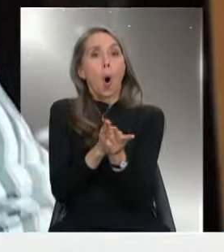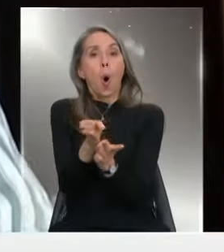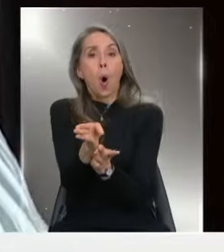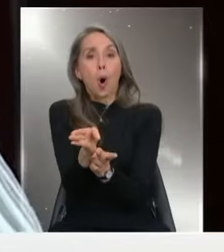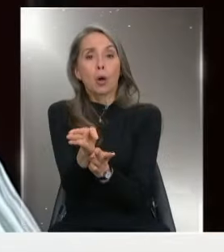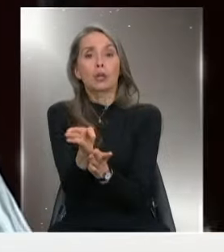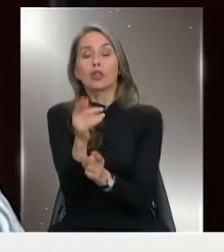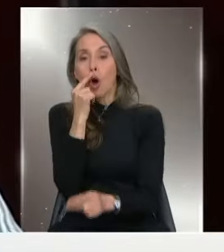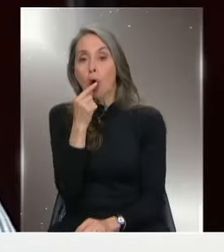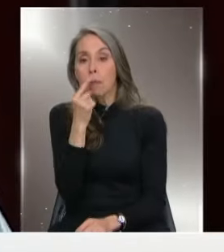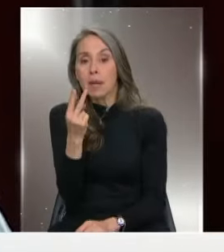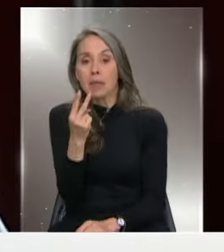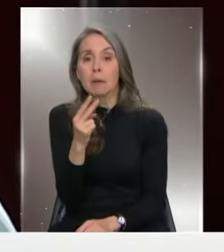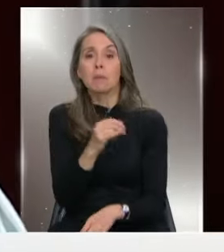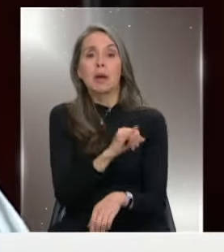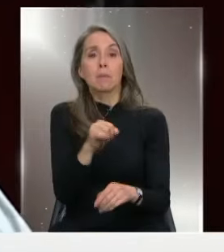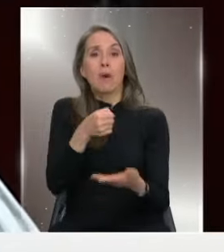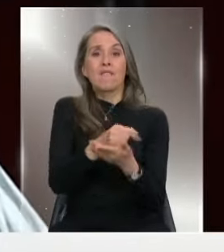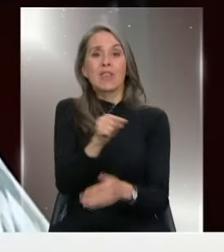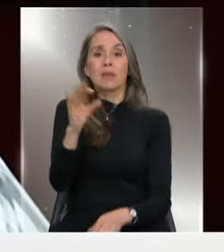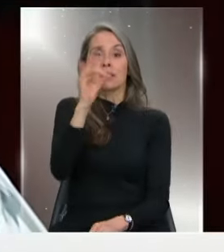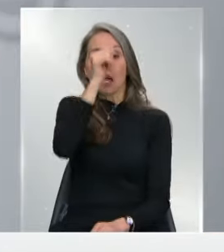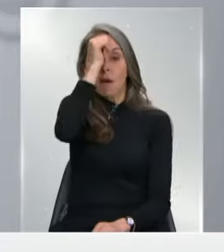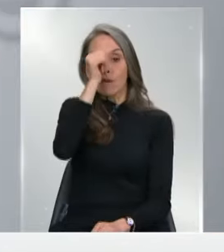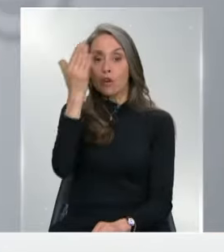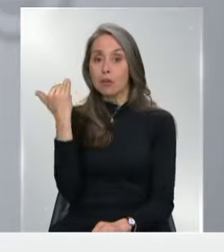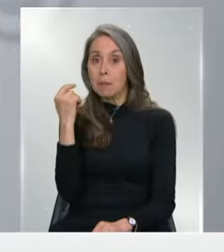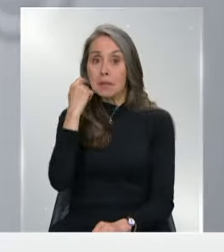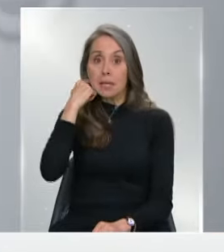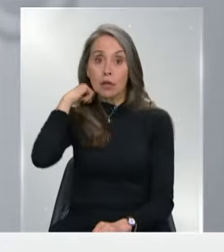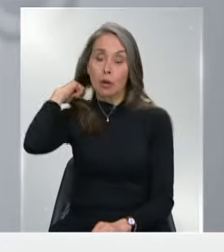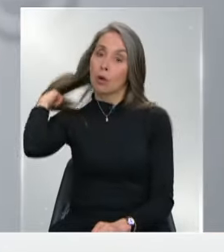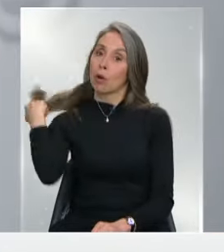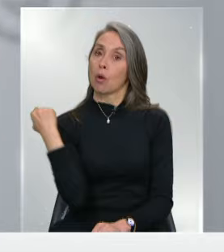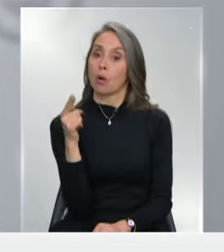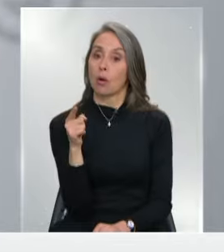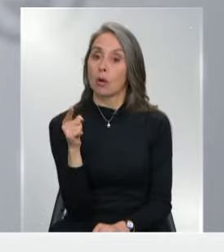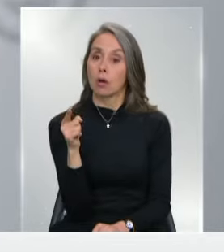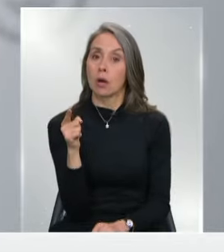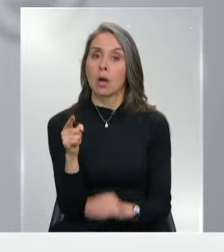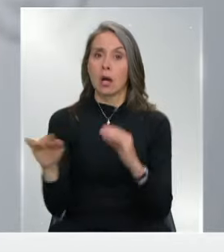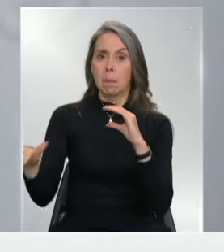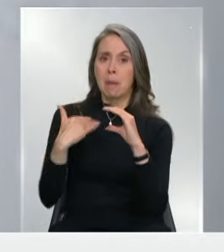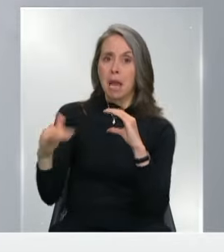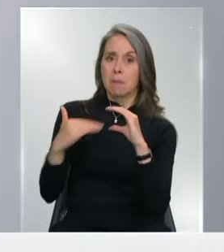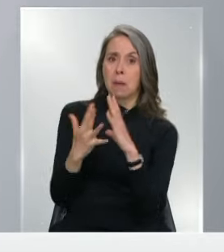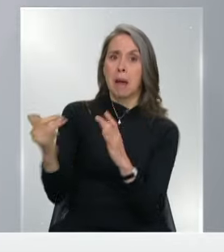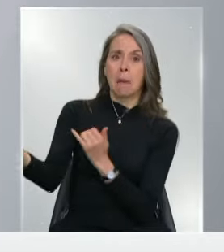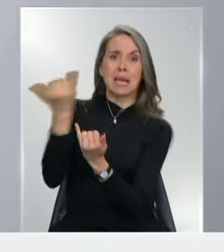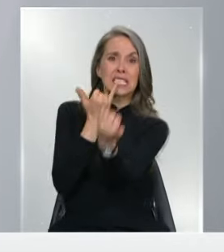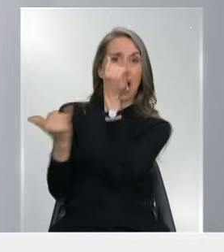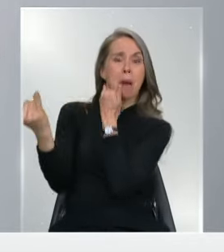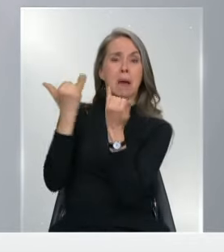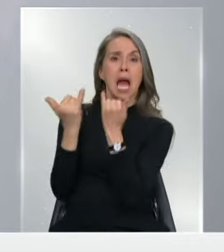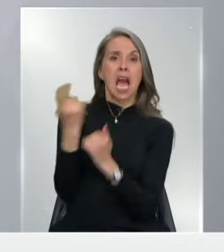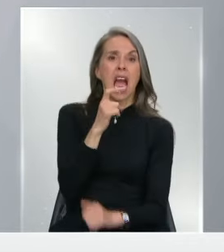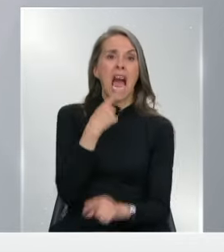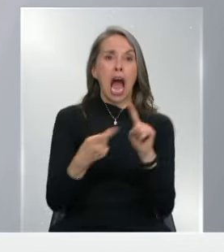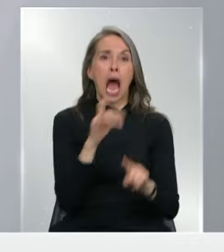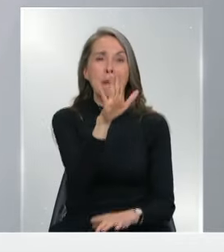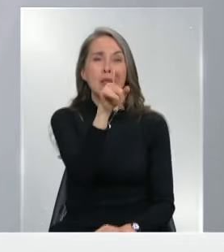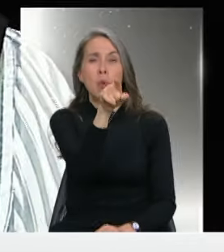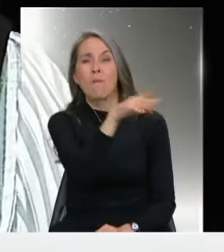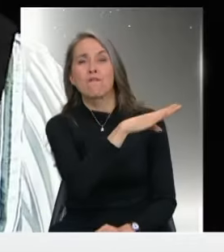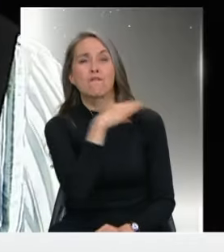hecho. Pero a medida que fue transcurriendo el fin de semana, ya los mails fueron más, llamados telefónicos con amenazas de